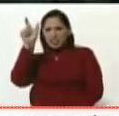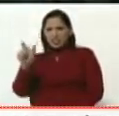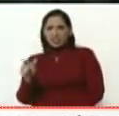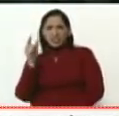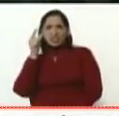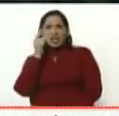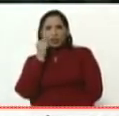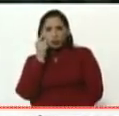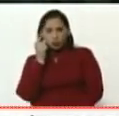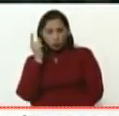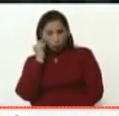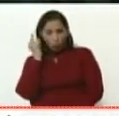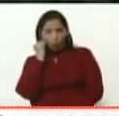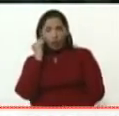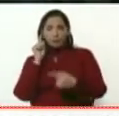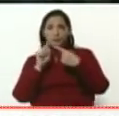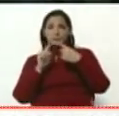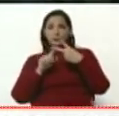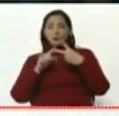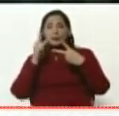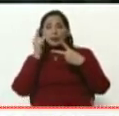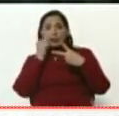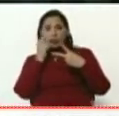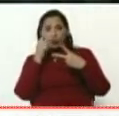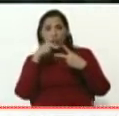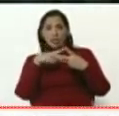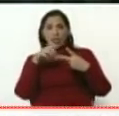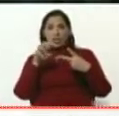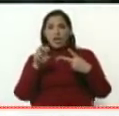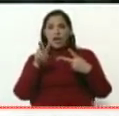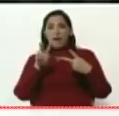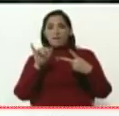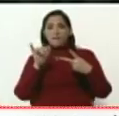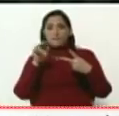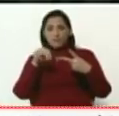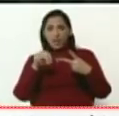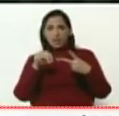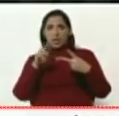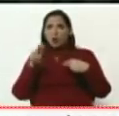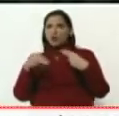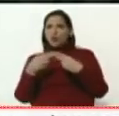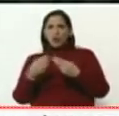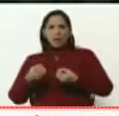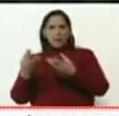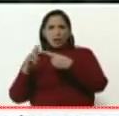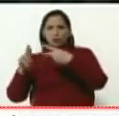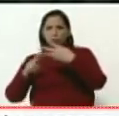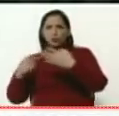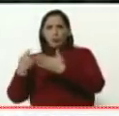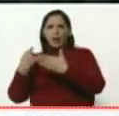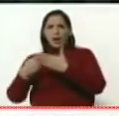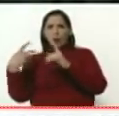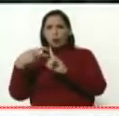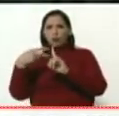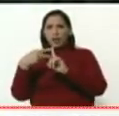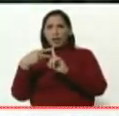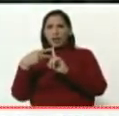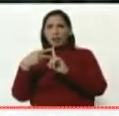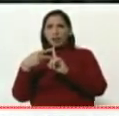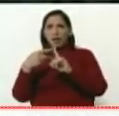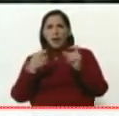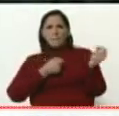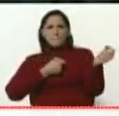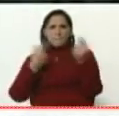al señor Kevin Rojas, que nunca les dieron los recursos para pagar el hotel. Del hotel los sacaron como